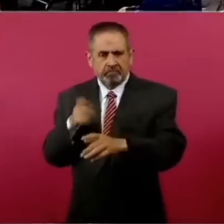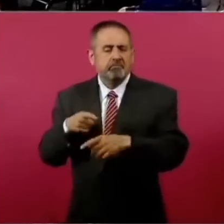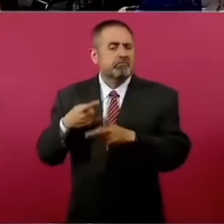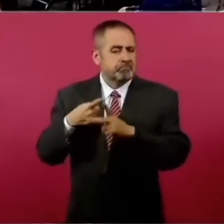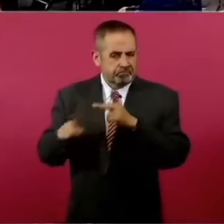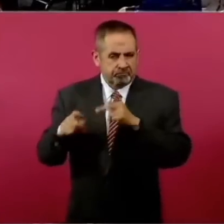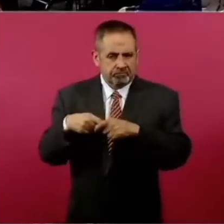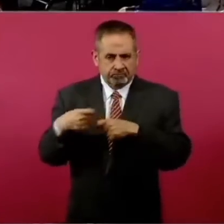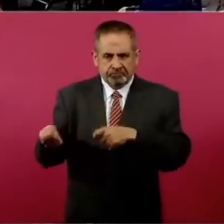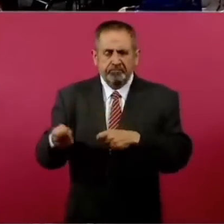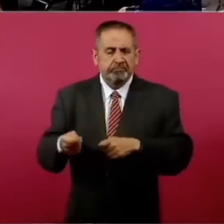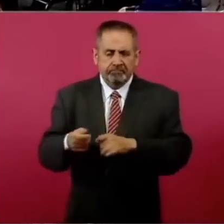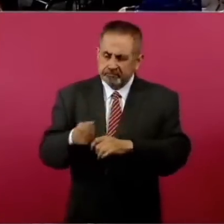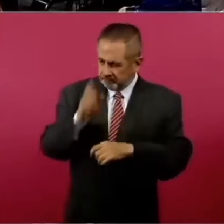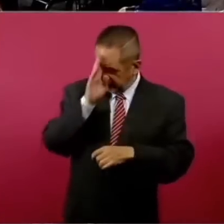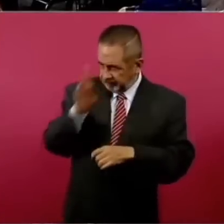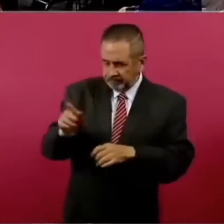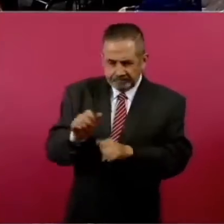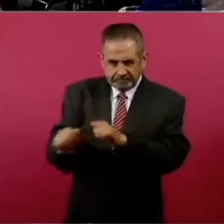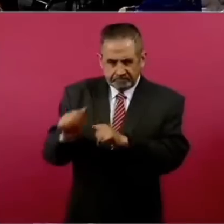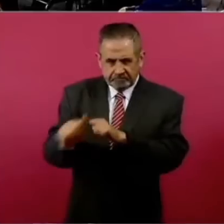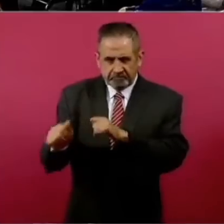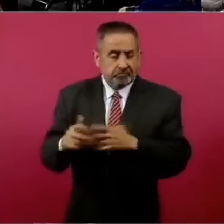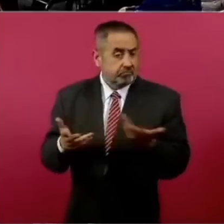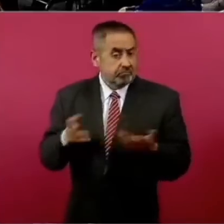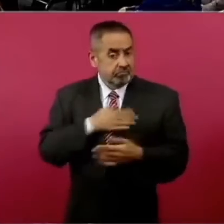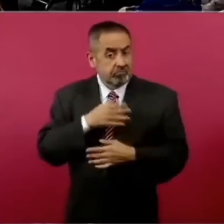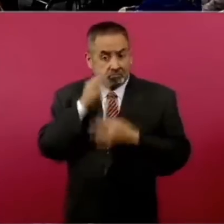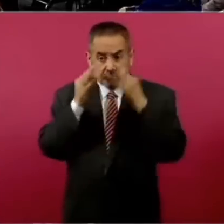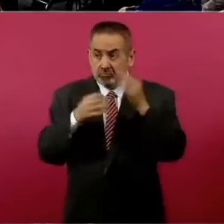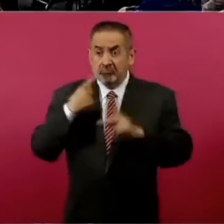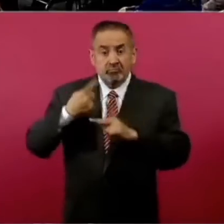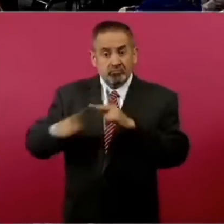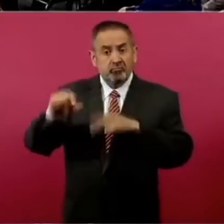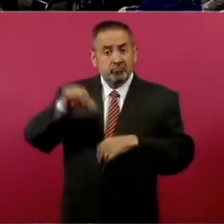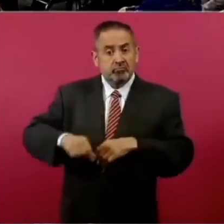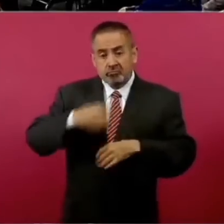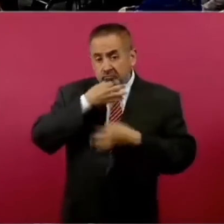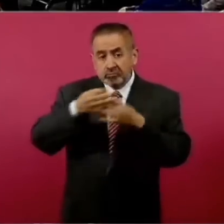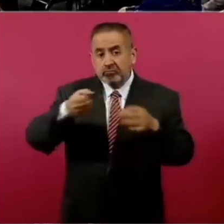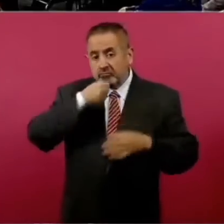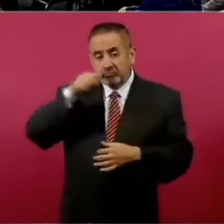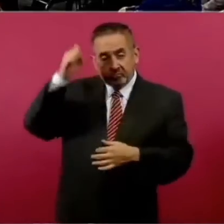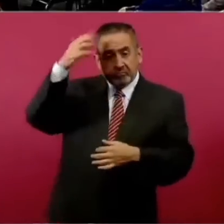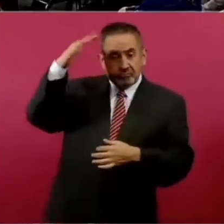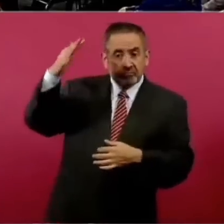es pago directo, pero es buena noticia para los adultos mayores.